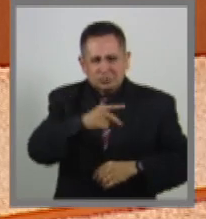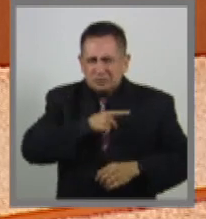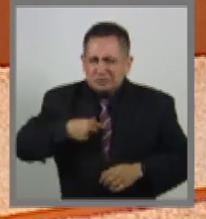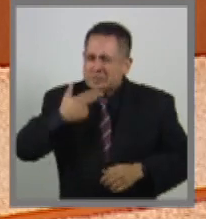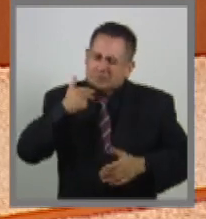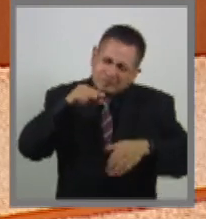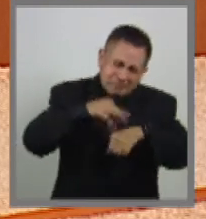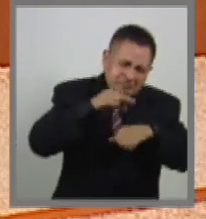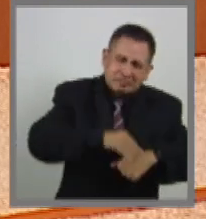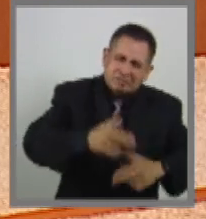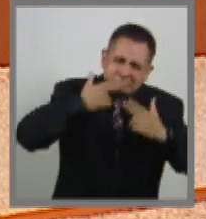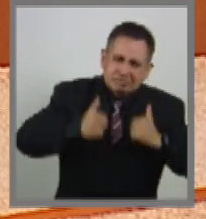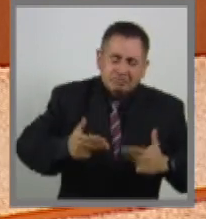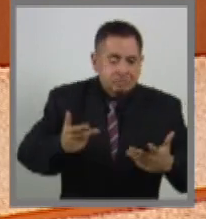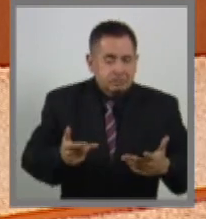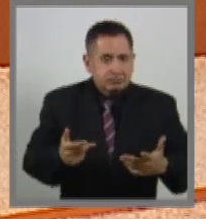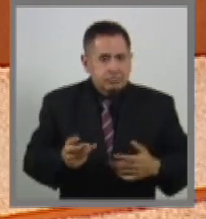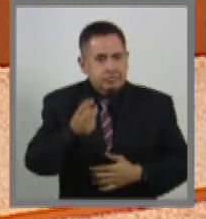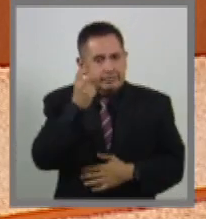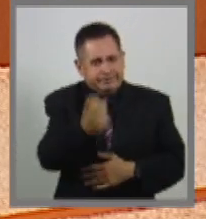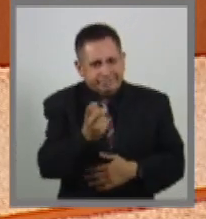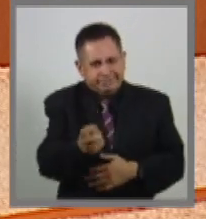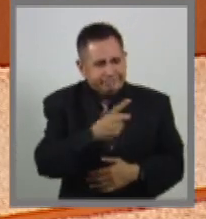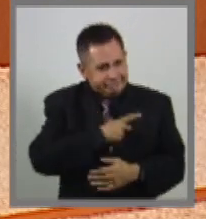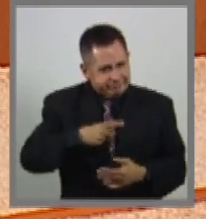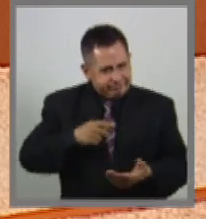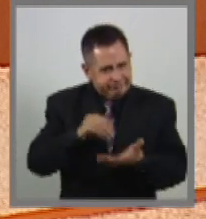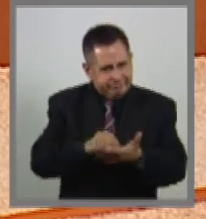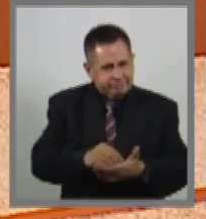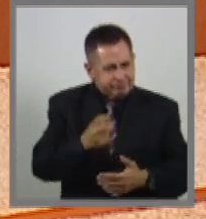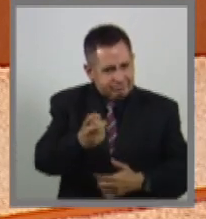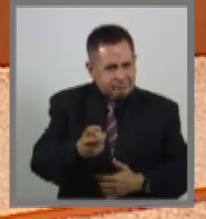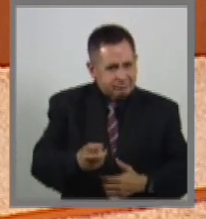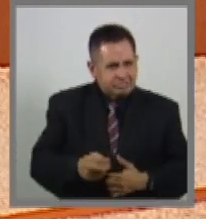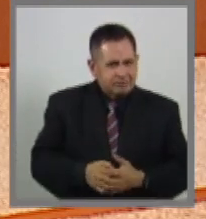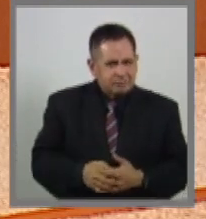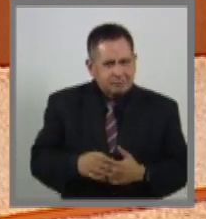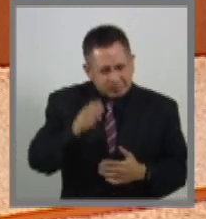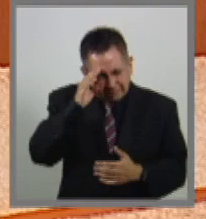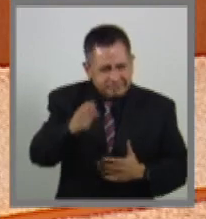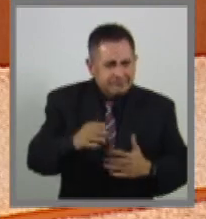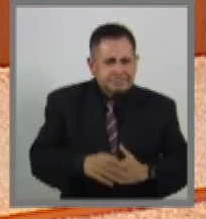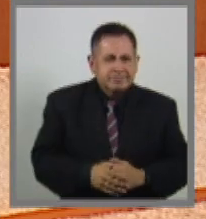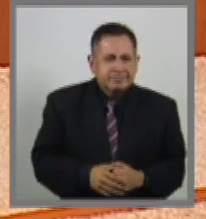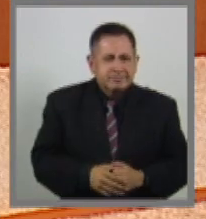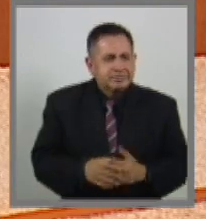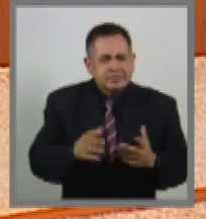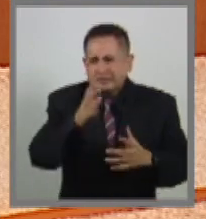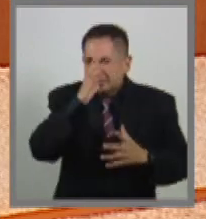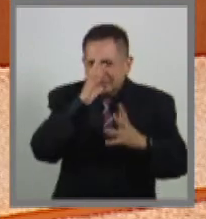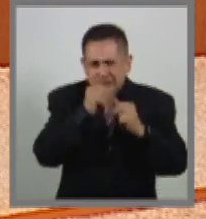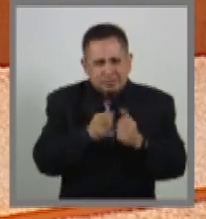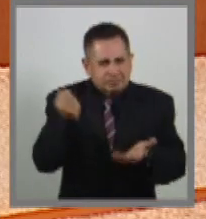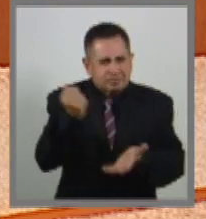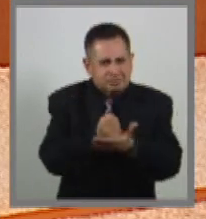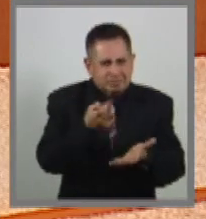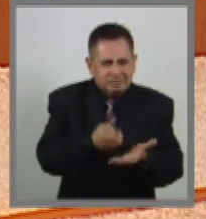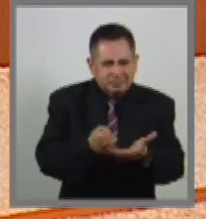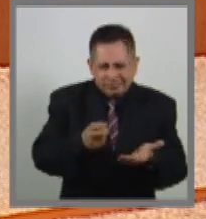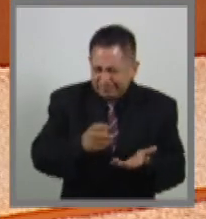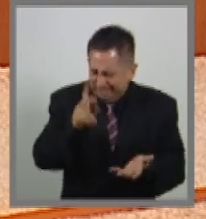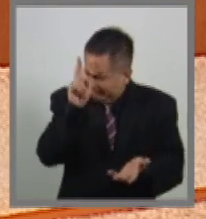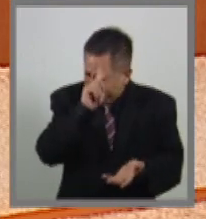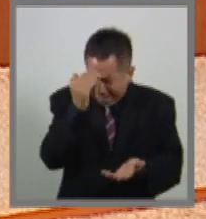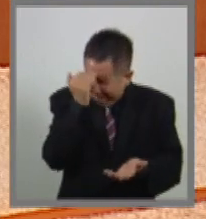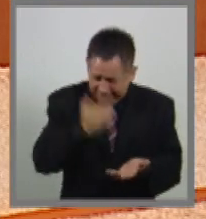sirve. Ese es lo que se tiene que hacer. Señores, no pueden aprobar esta barbaridad,